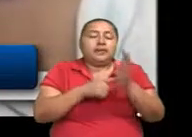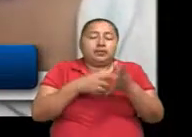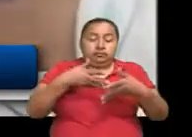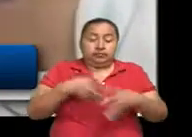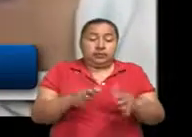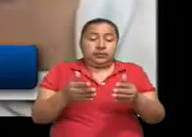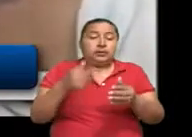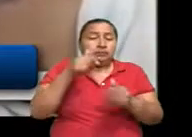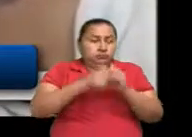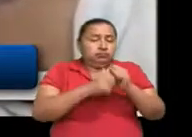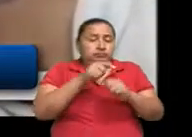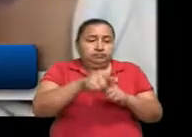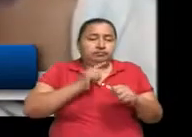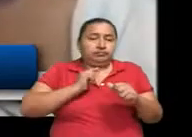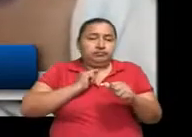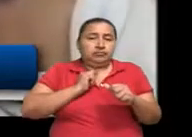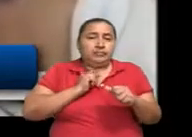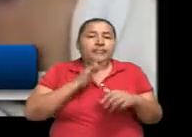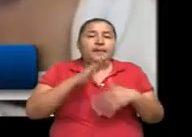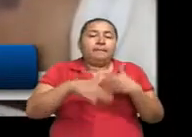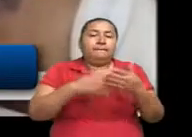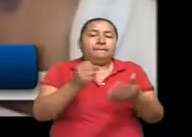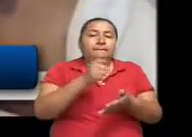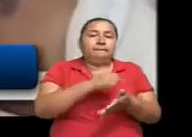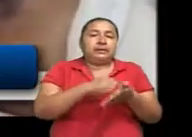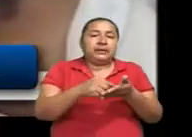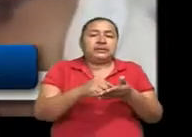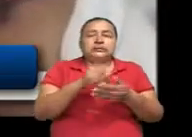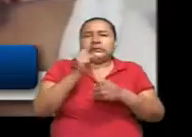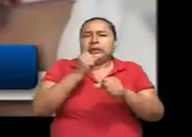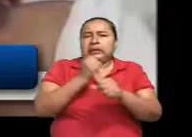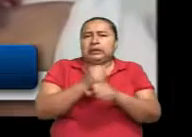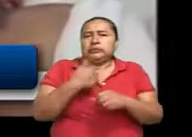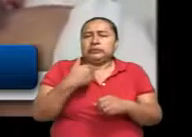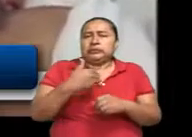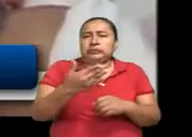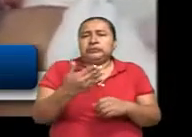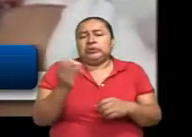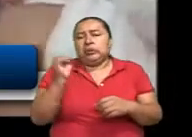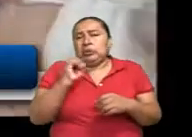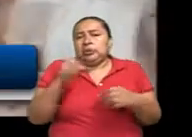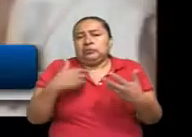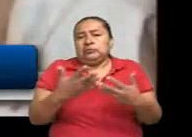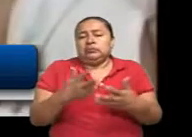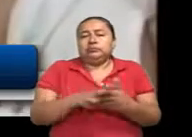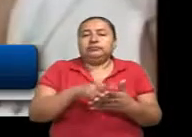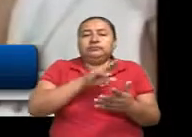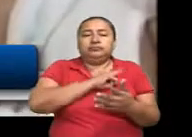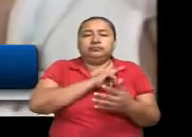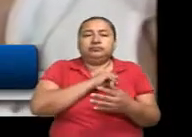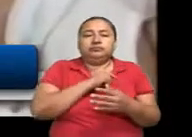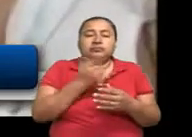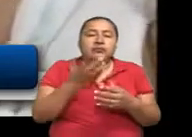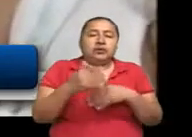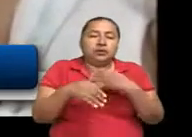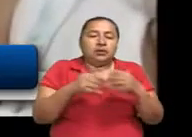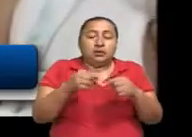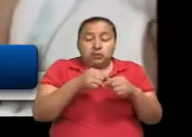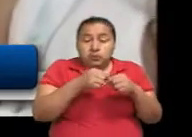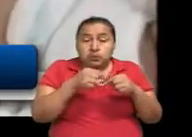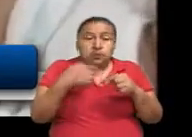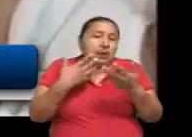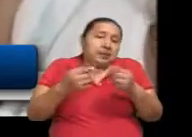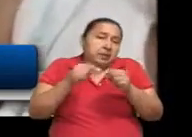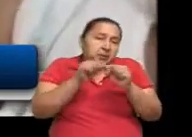este problema? Pasan la semana, los años, o bien, me imagino que hay una cirugía, vuelve a la